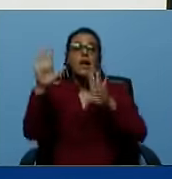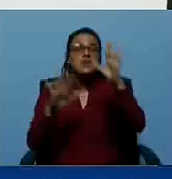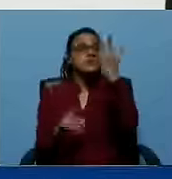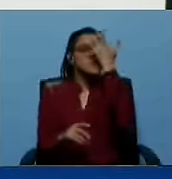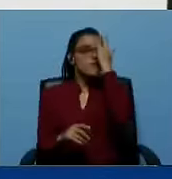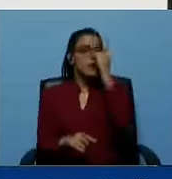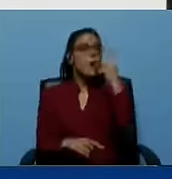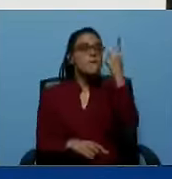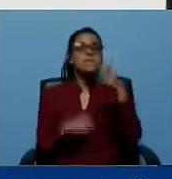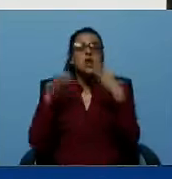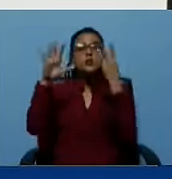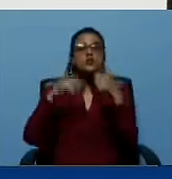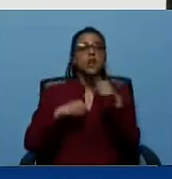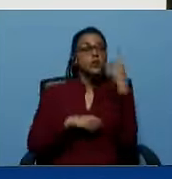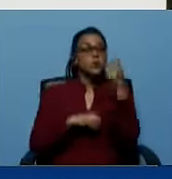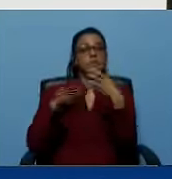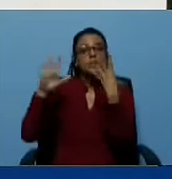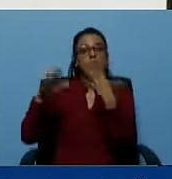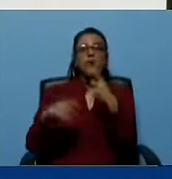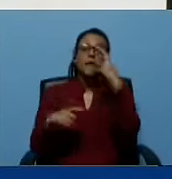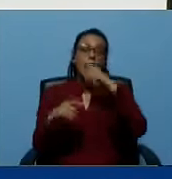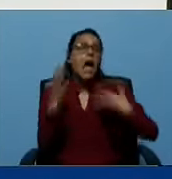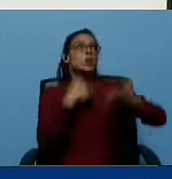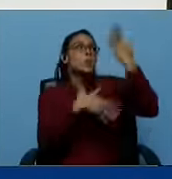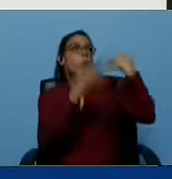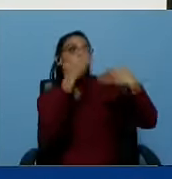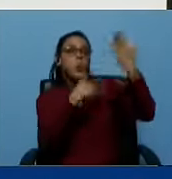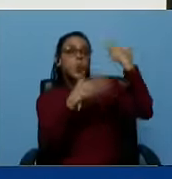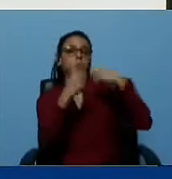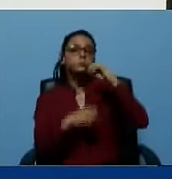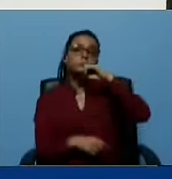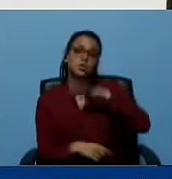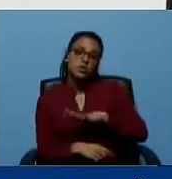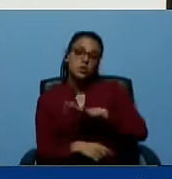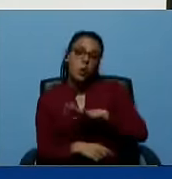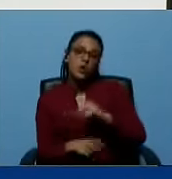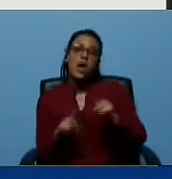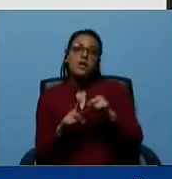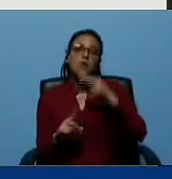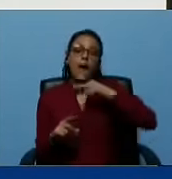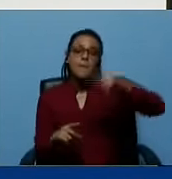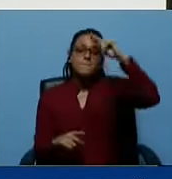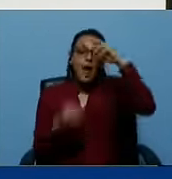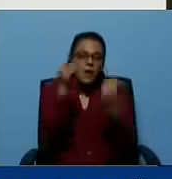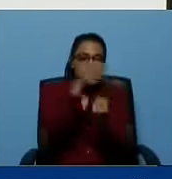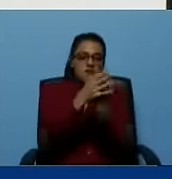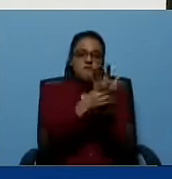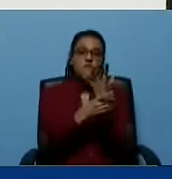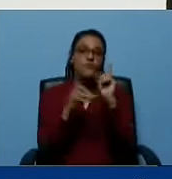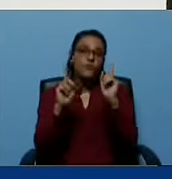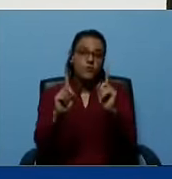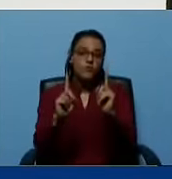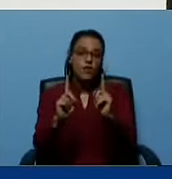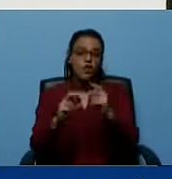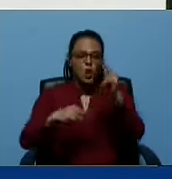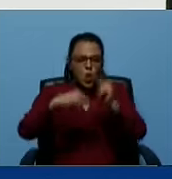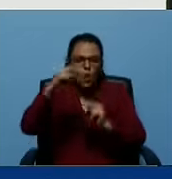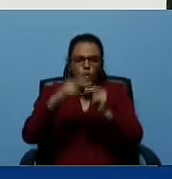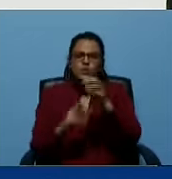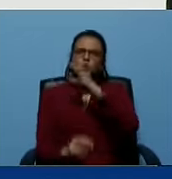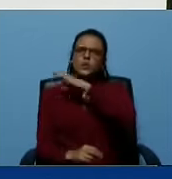febrero de 1819, hace unos cuantos años, ¿verdad? El padre fundador. Construir una